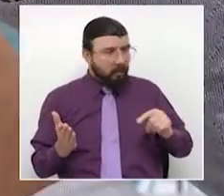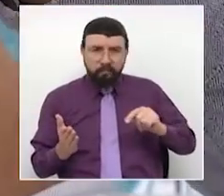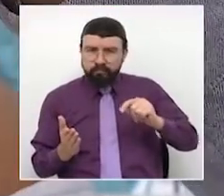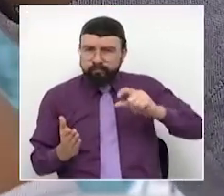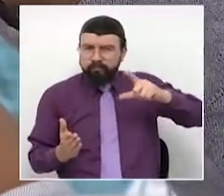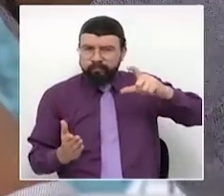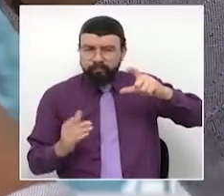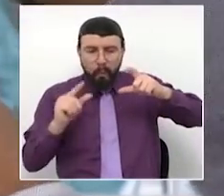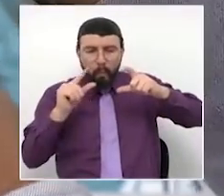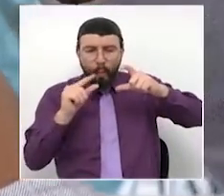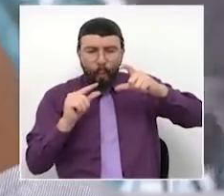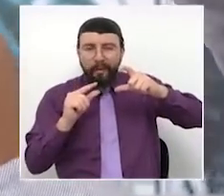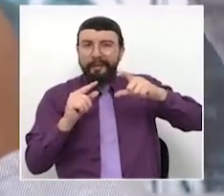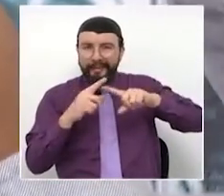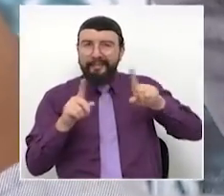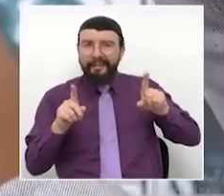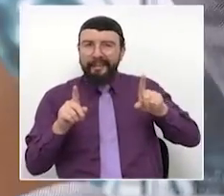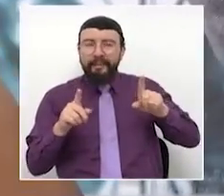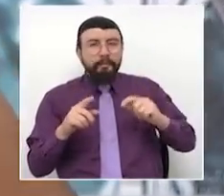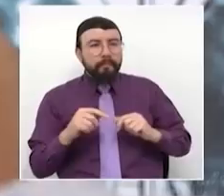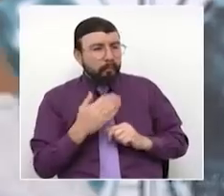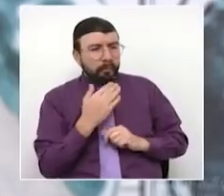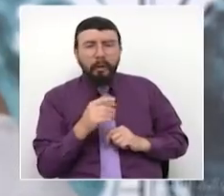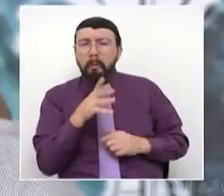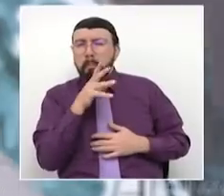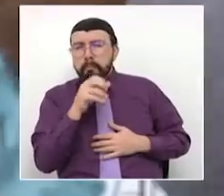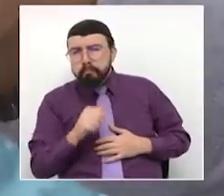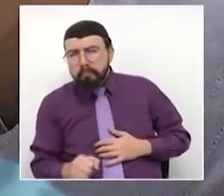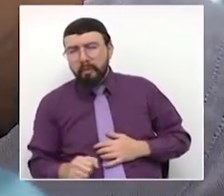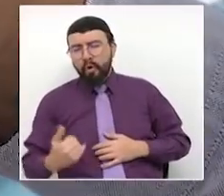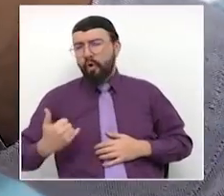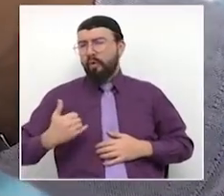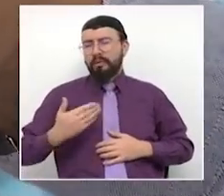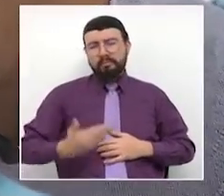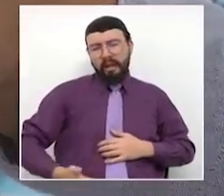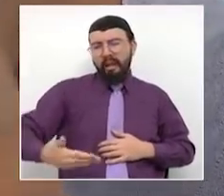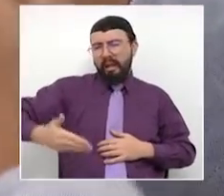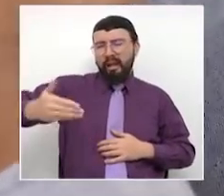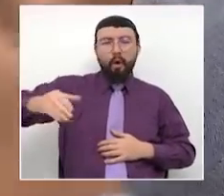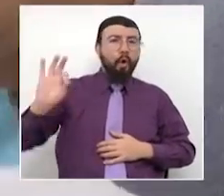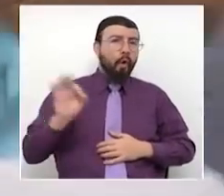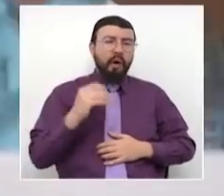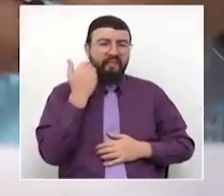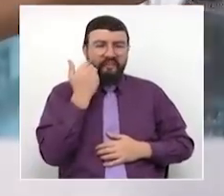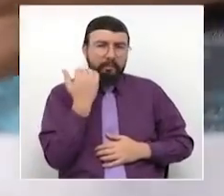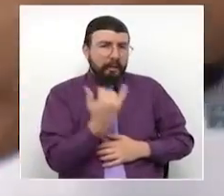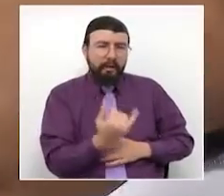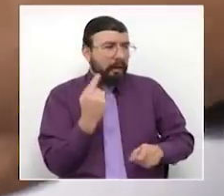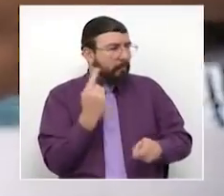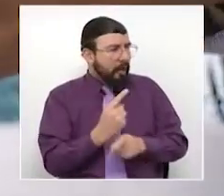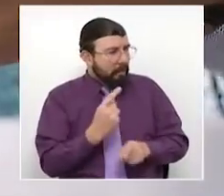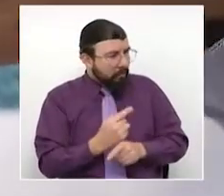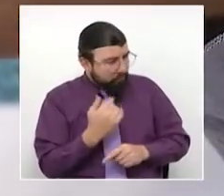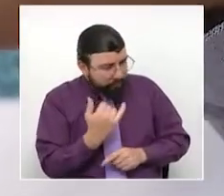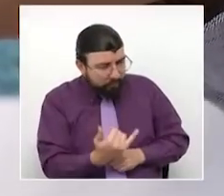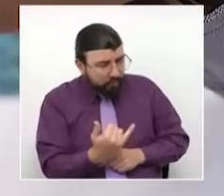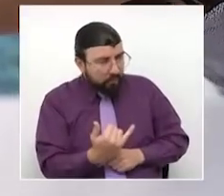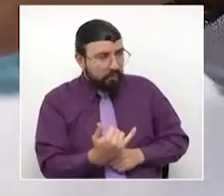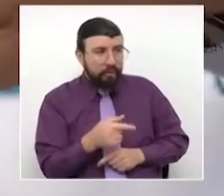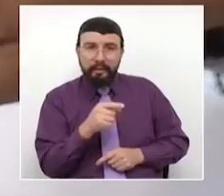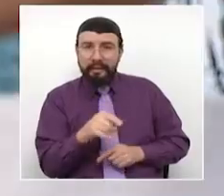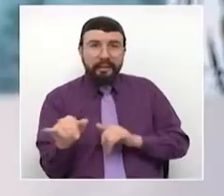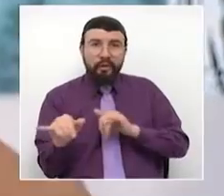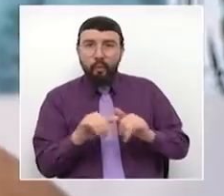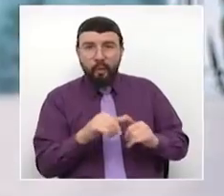Si esto falla con la edad, con la enfermedad que lo ha llevado a degenerarse, esto es una banda, esto es